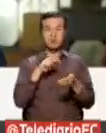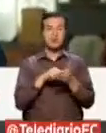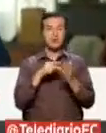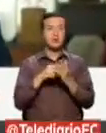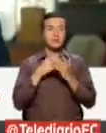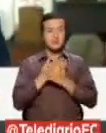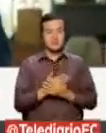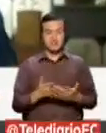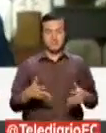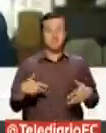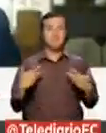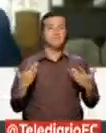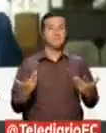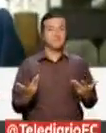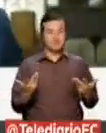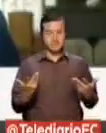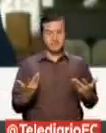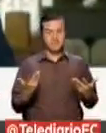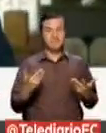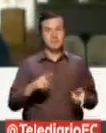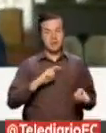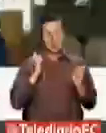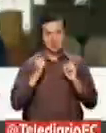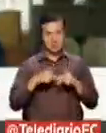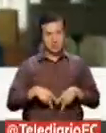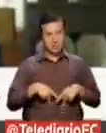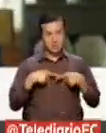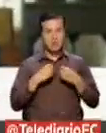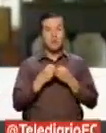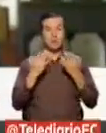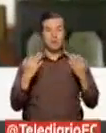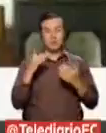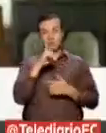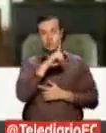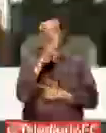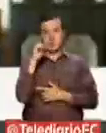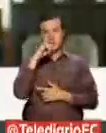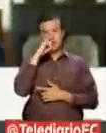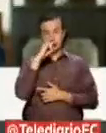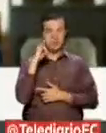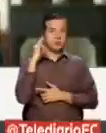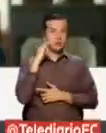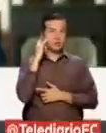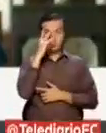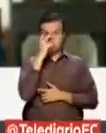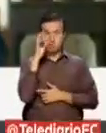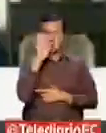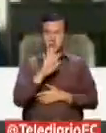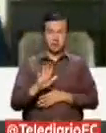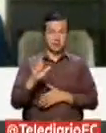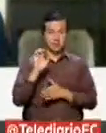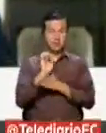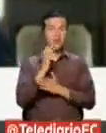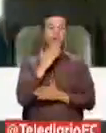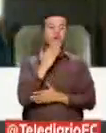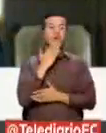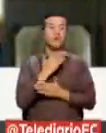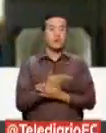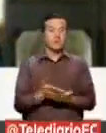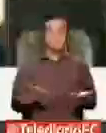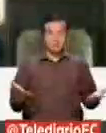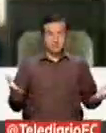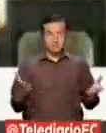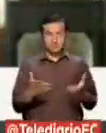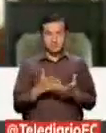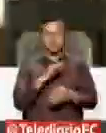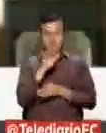Misión 2700? Pues vamos a cambiar la vida de más de 100 niños no videntes en todo el Ecuador. ¿Cómo lo vamos a hacer? Vamos